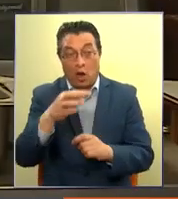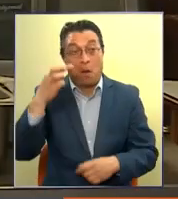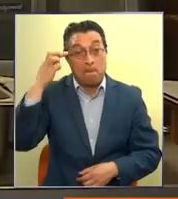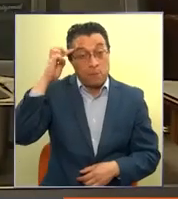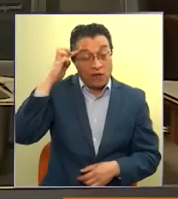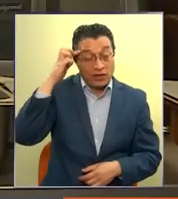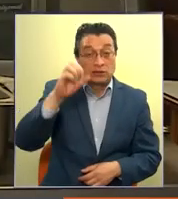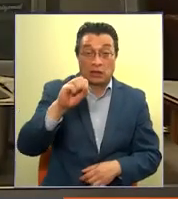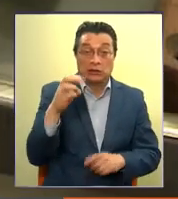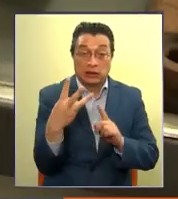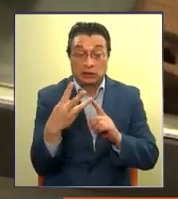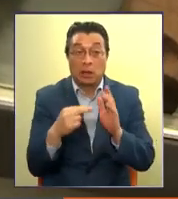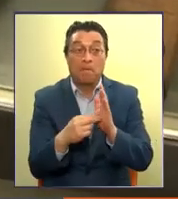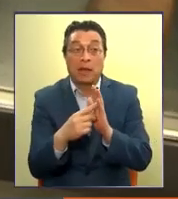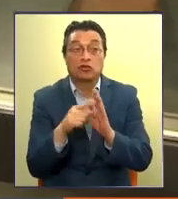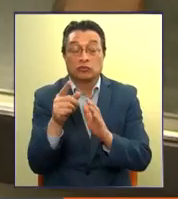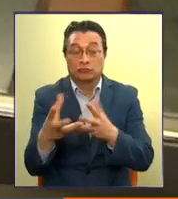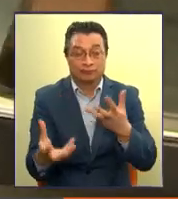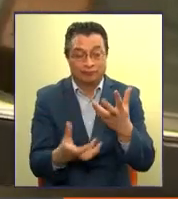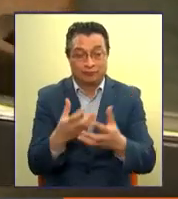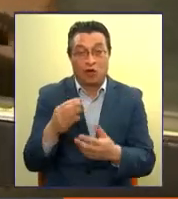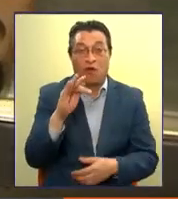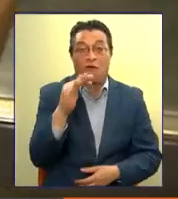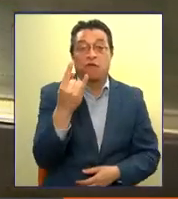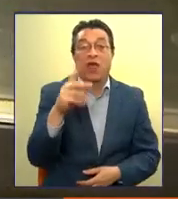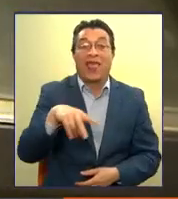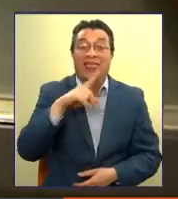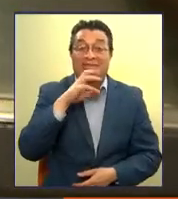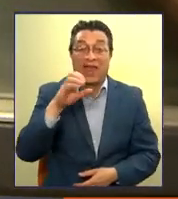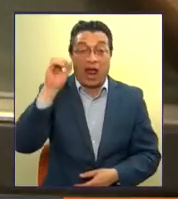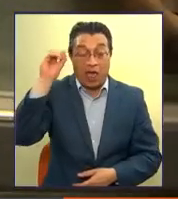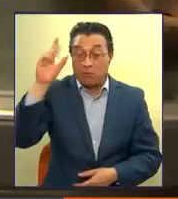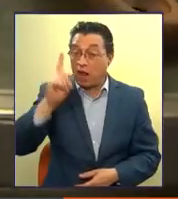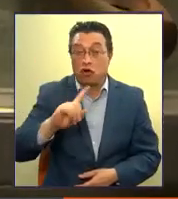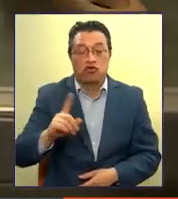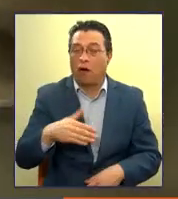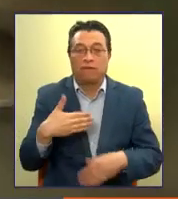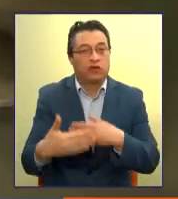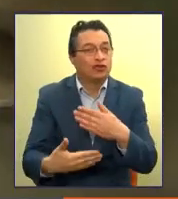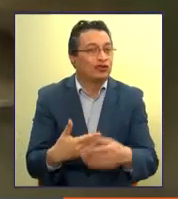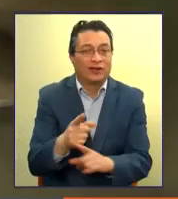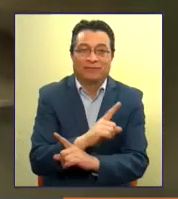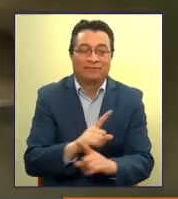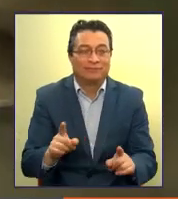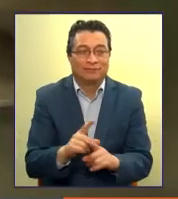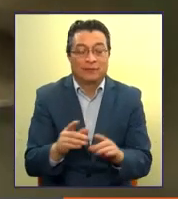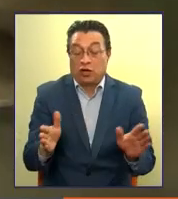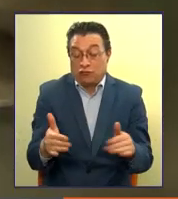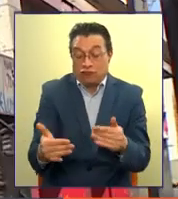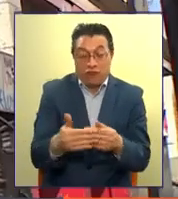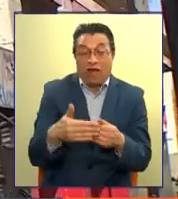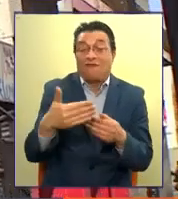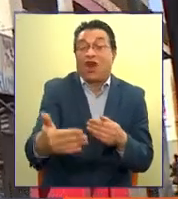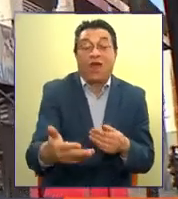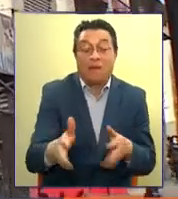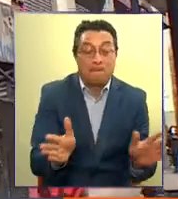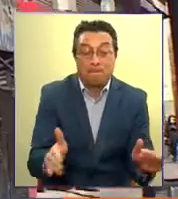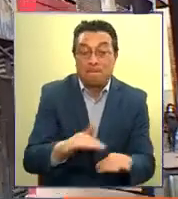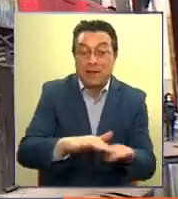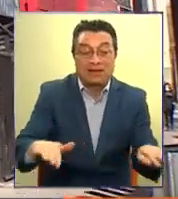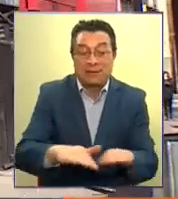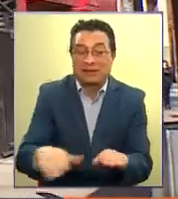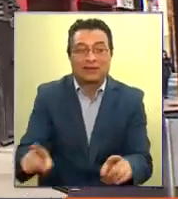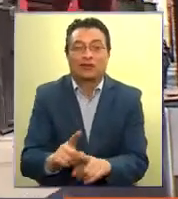fase 3, la cocina de la Fuente Alemana sigue sin funcionar. El espacio fuera del local no les permite poner mesas en